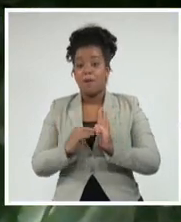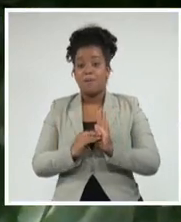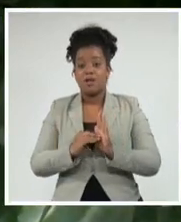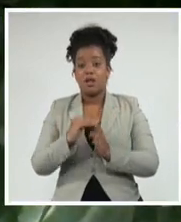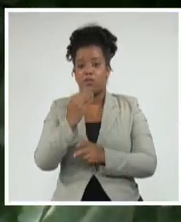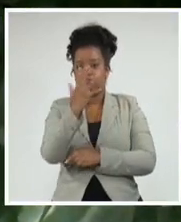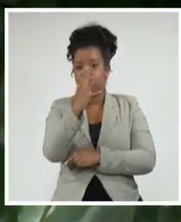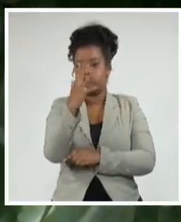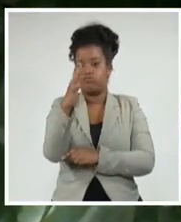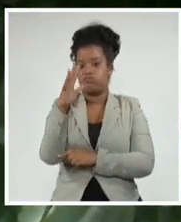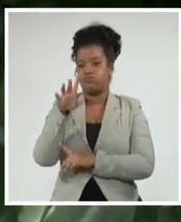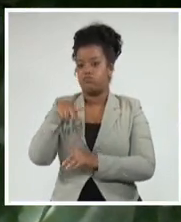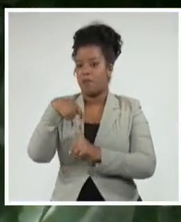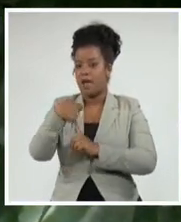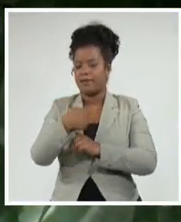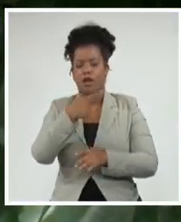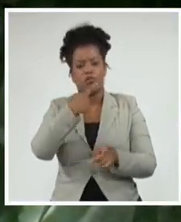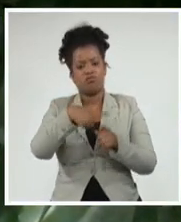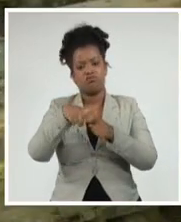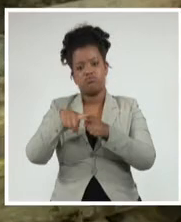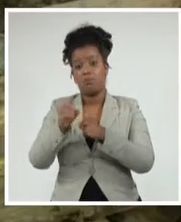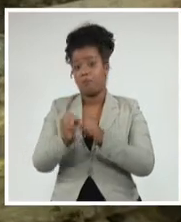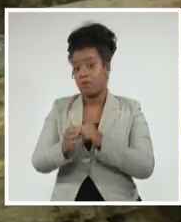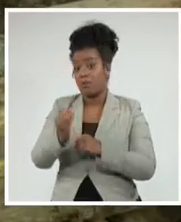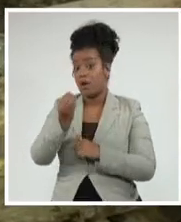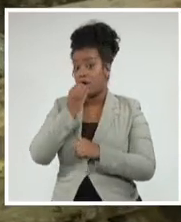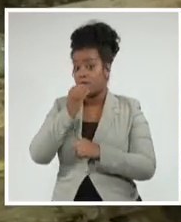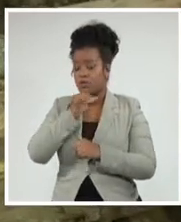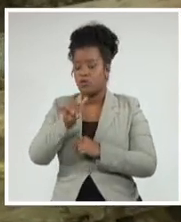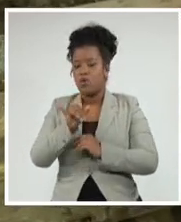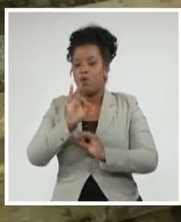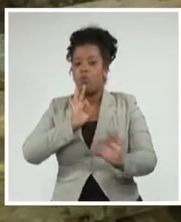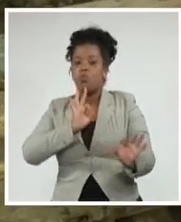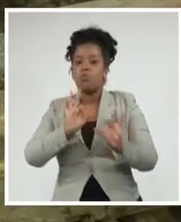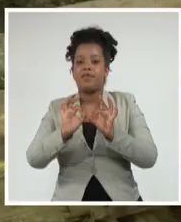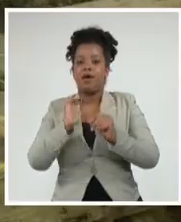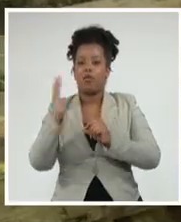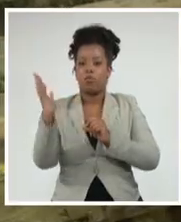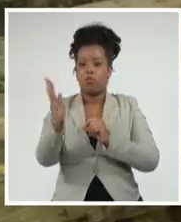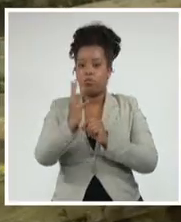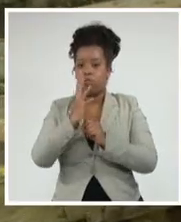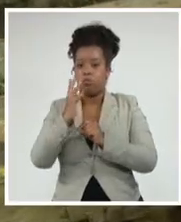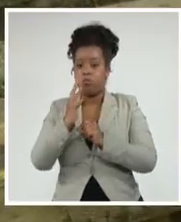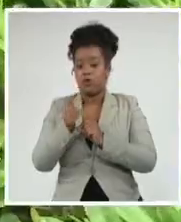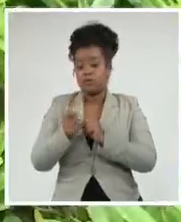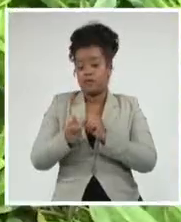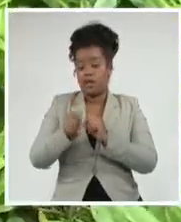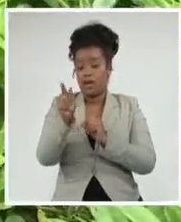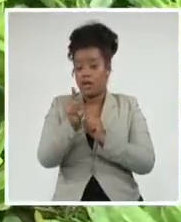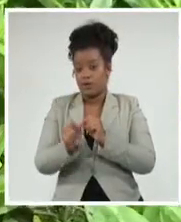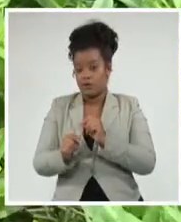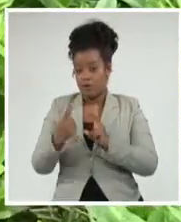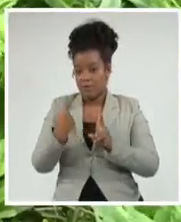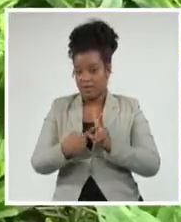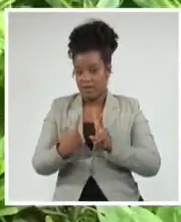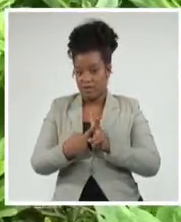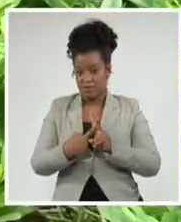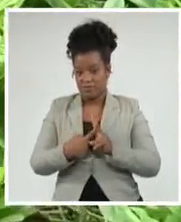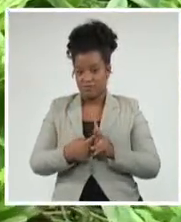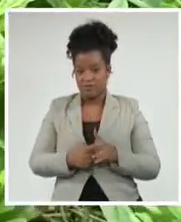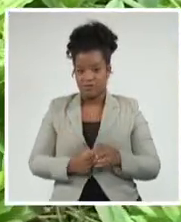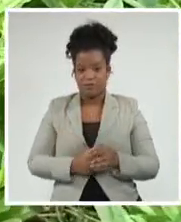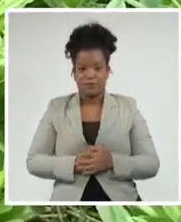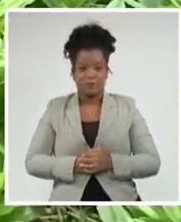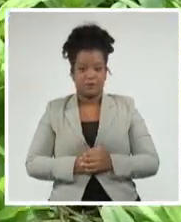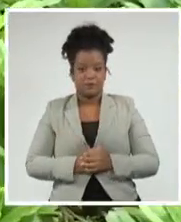otros cultivos no solo son fuente de alimentos, sino protección medioambiental para las márgenes del río Bayamo. Hemos insertado las verduras,